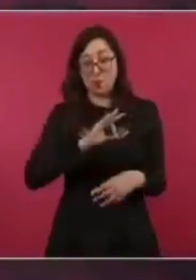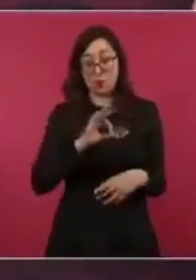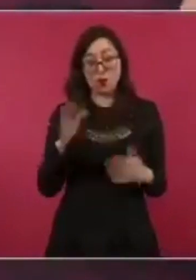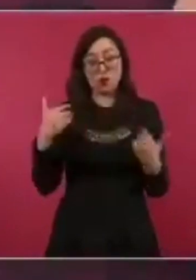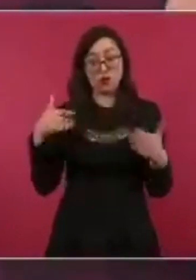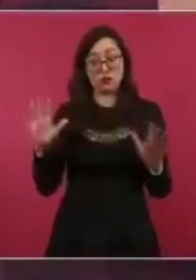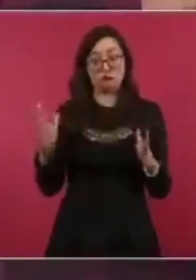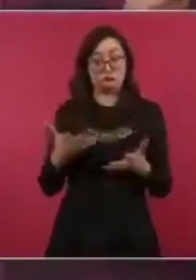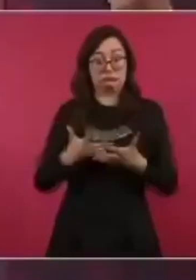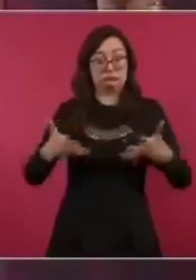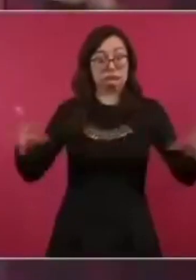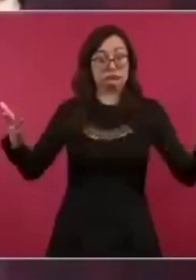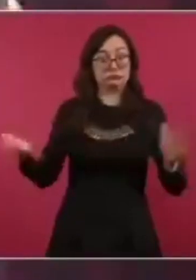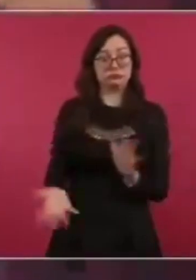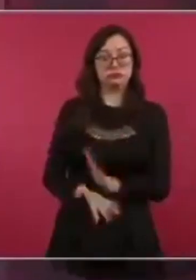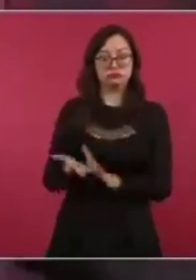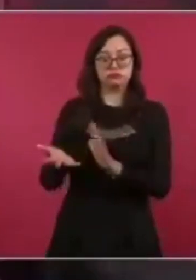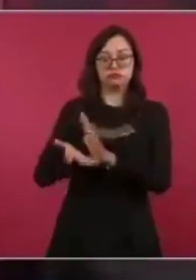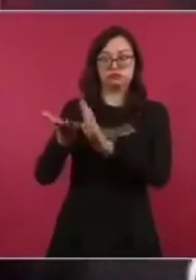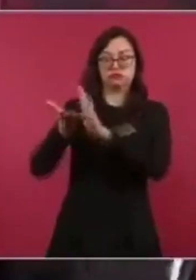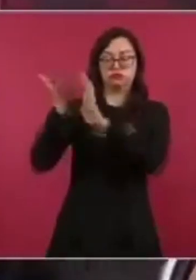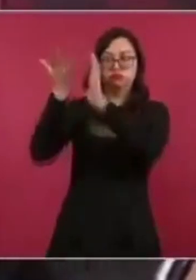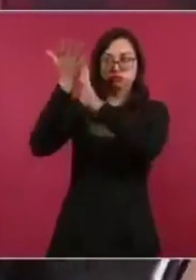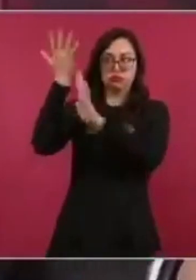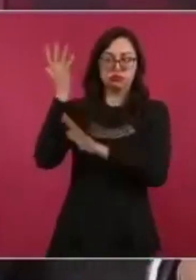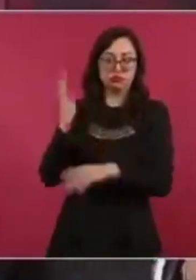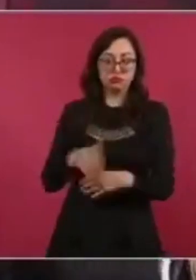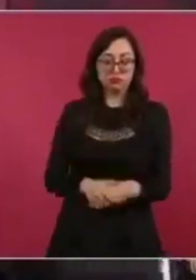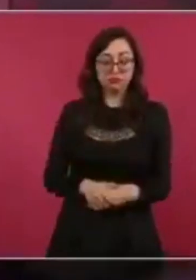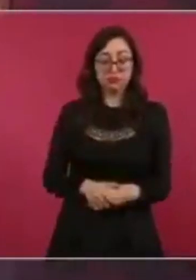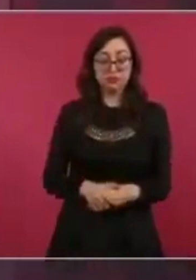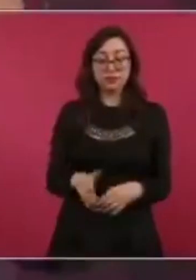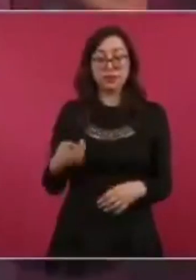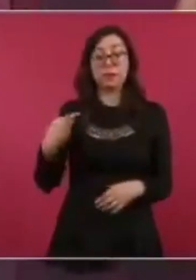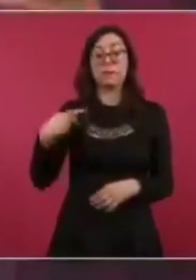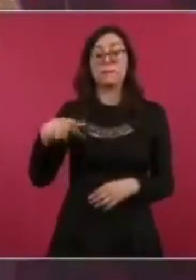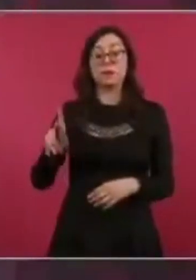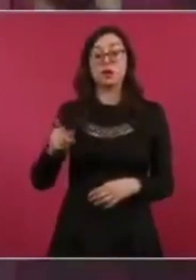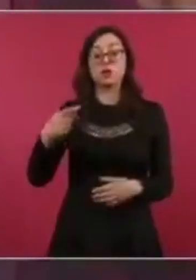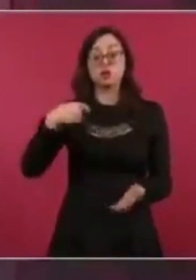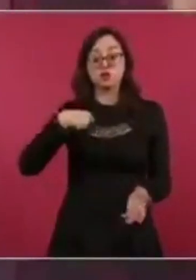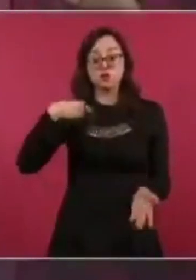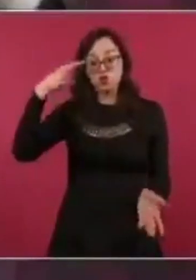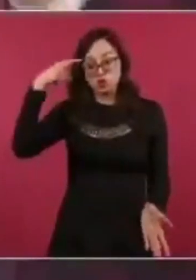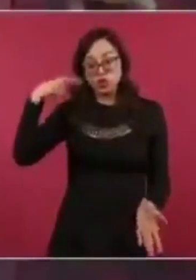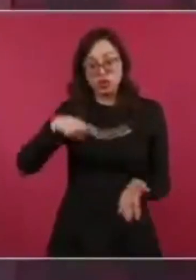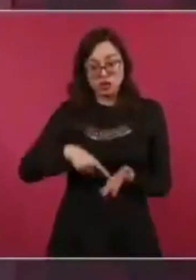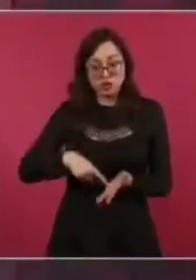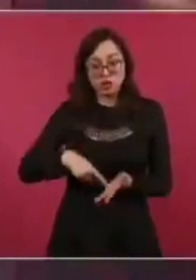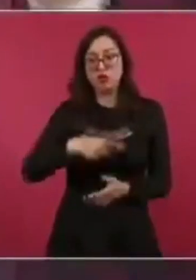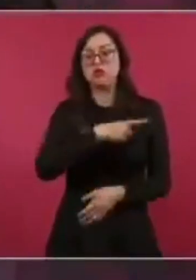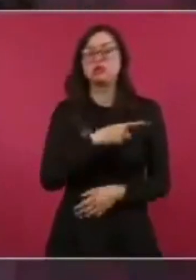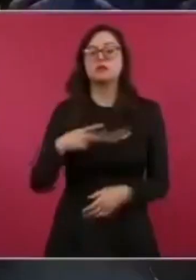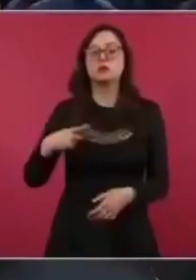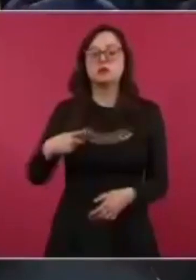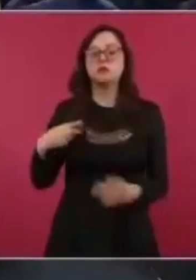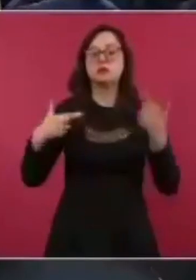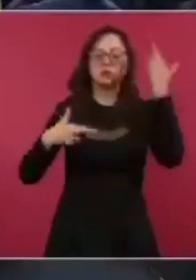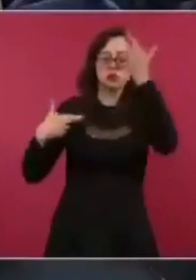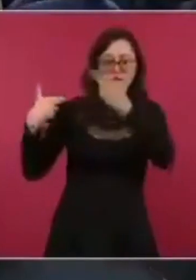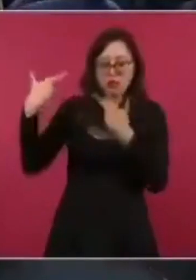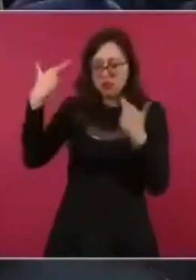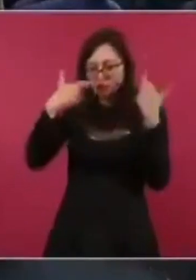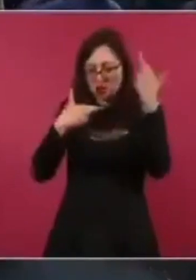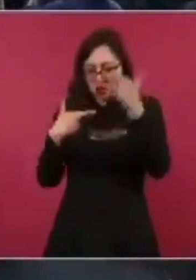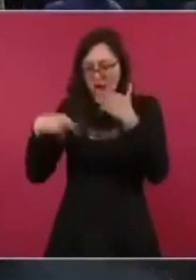grandes proyectos yo creo O sea hay que analizarlo hay que estudiarlo hay que